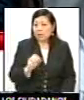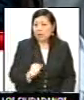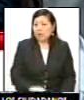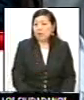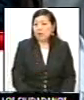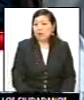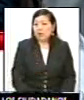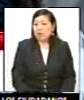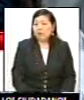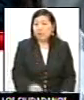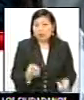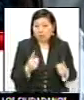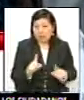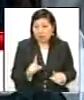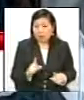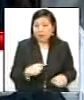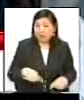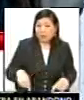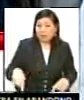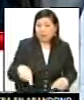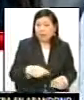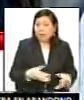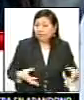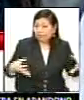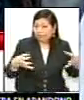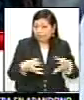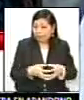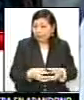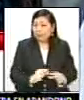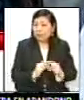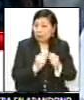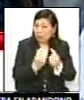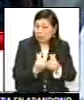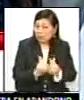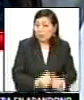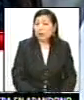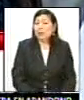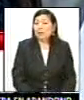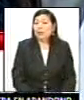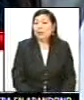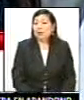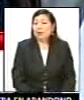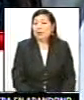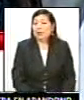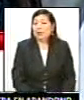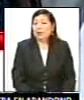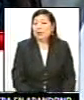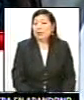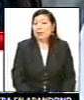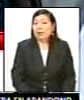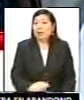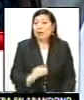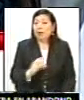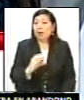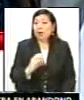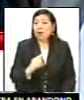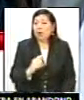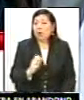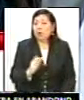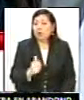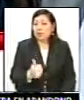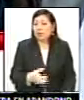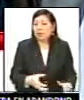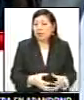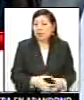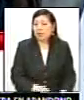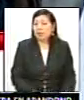ahí donde acordamos nosotros como miembros de esta subcomisión, ya que en ese entonces el congresista Gino Costa, siendo miembro de esta